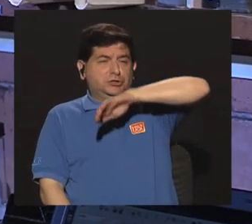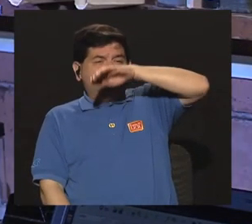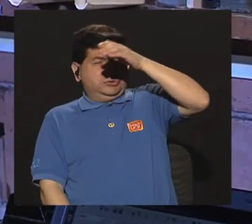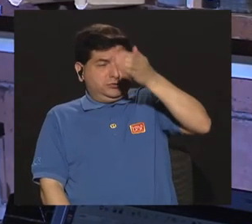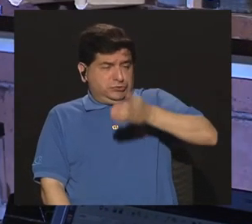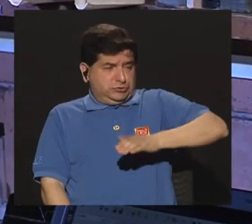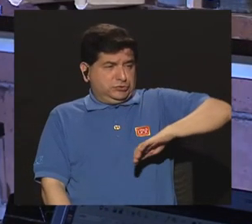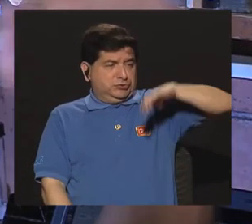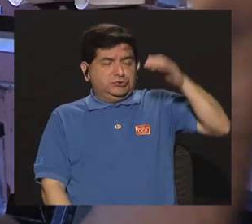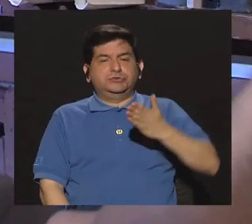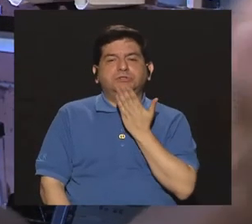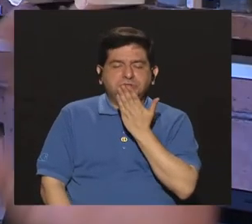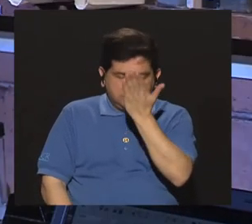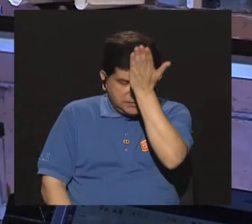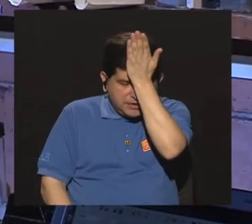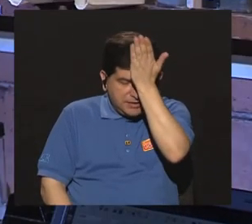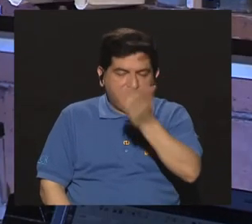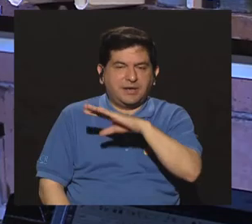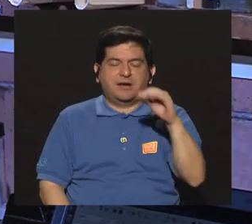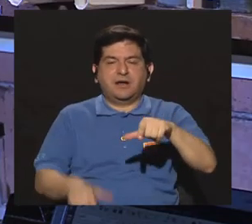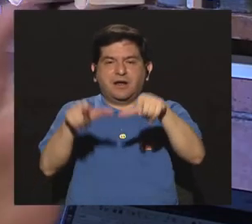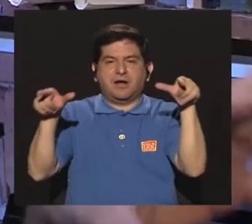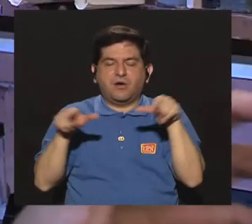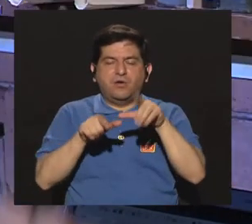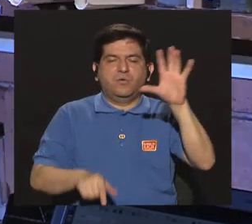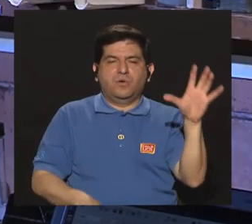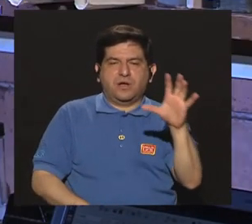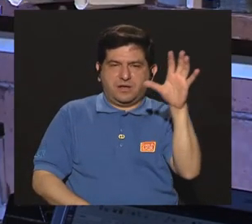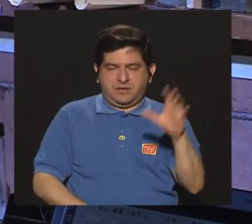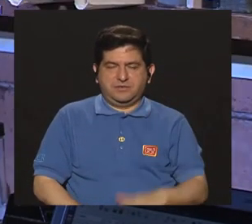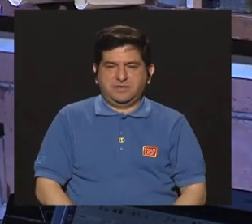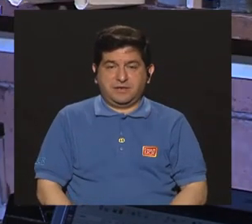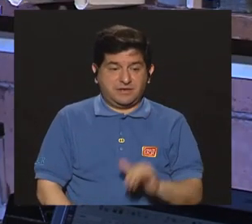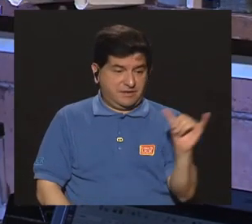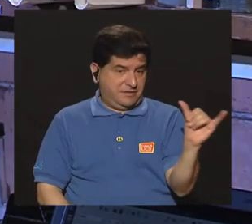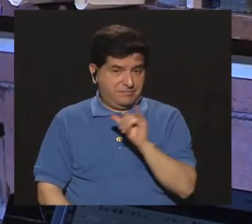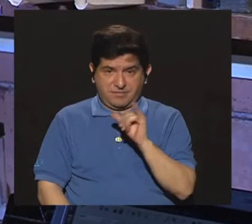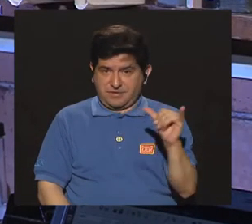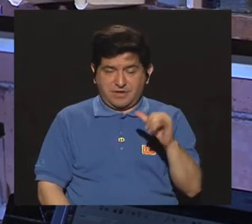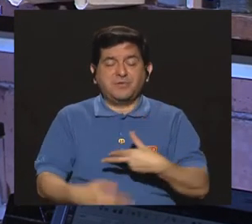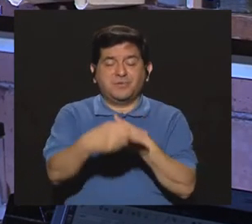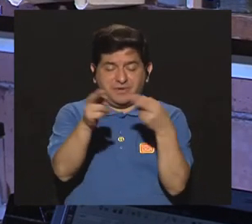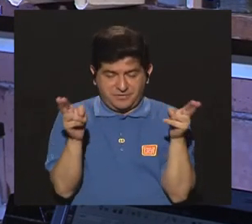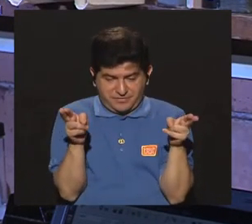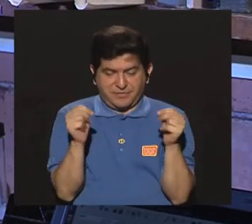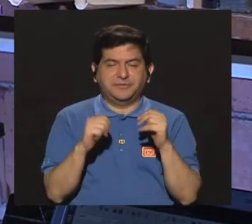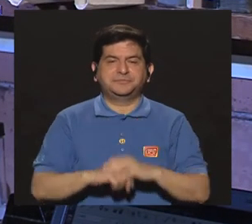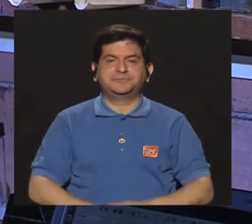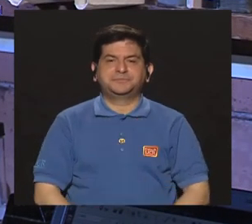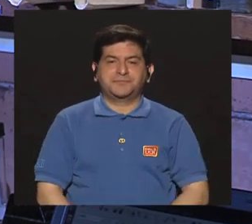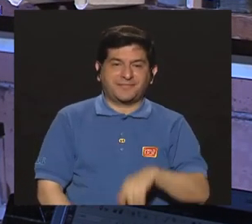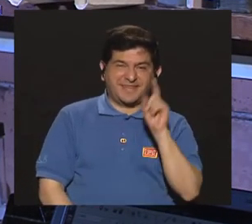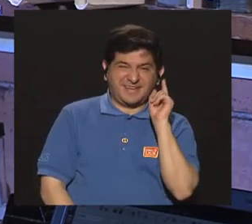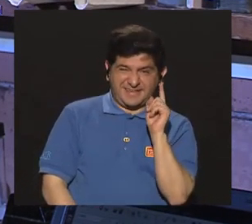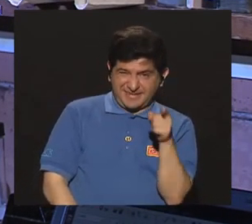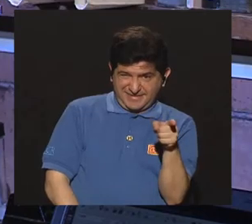cerros de talamanca y algunos sitios este particularmente en el caribe de esa misma región donde